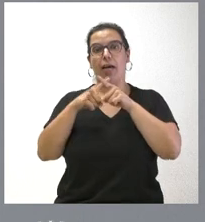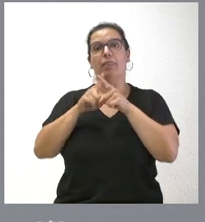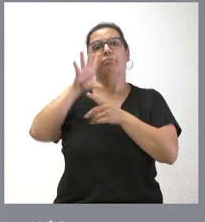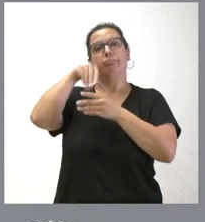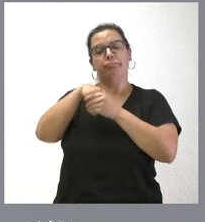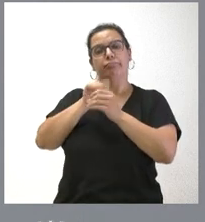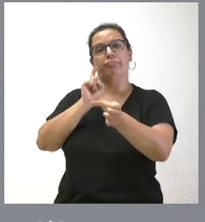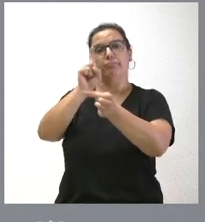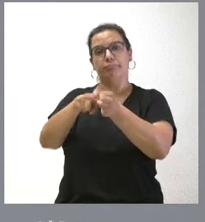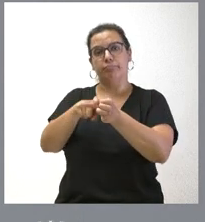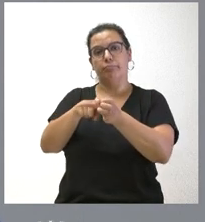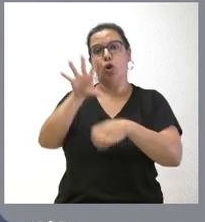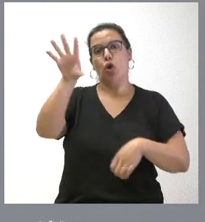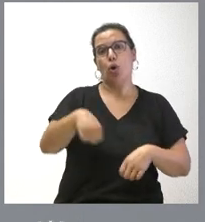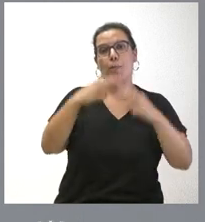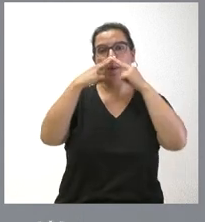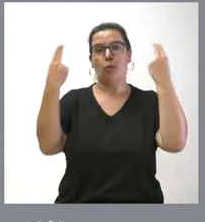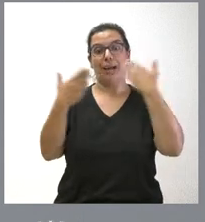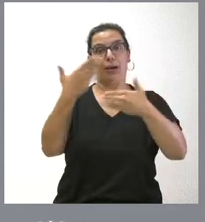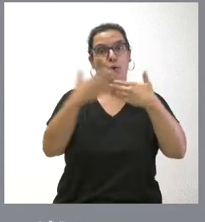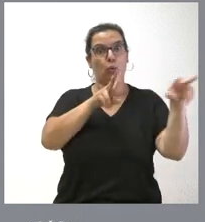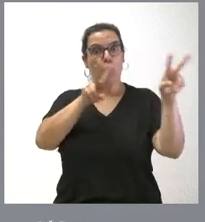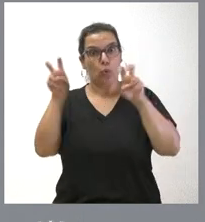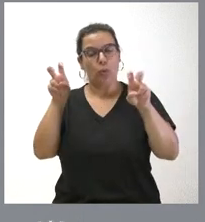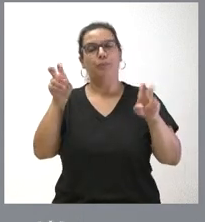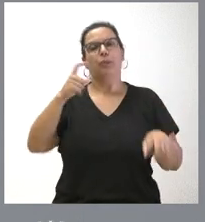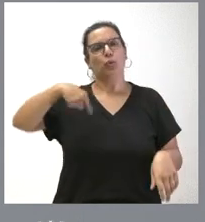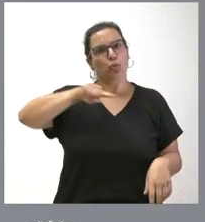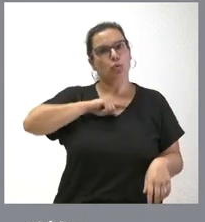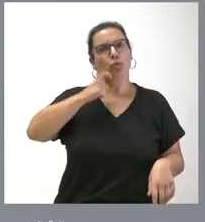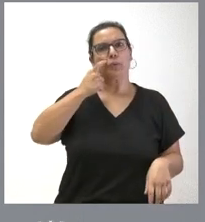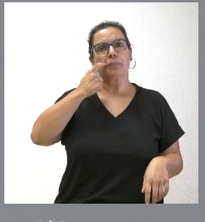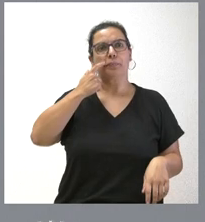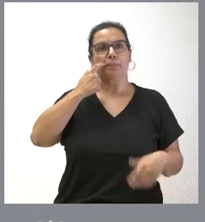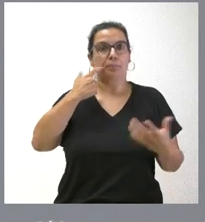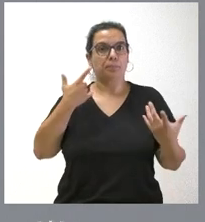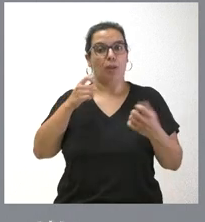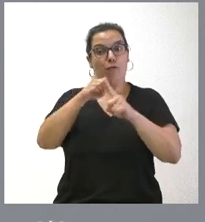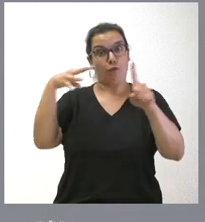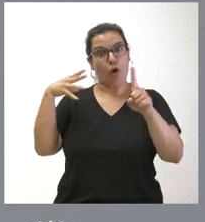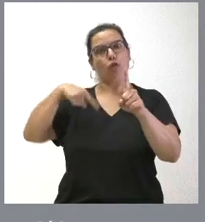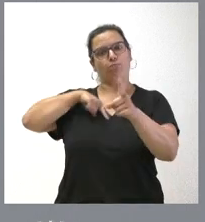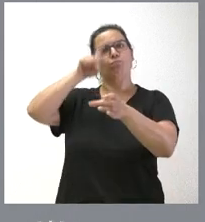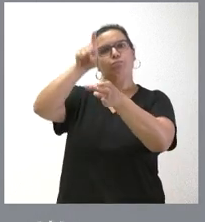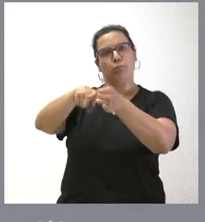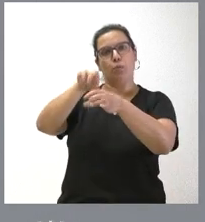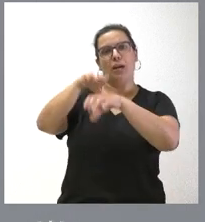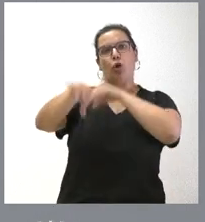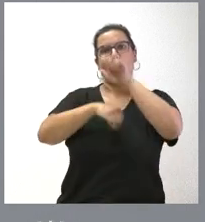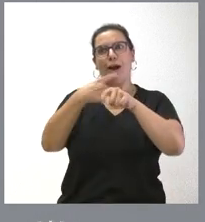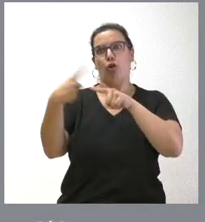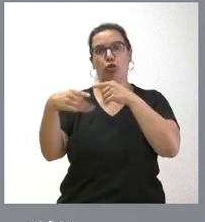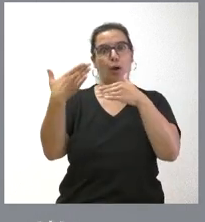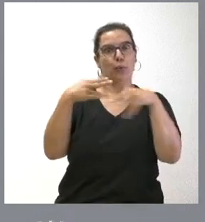a la compra pública innovadora formamos parte de este foro de compra pública innovadora